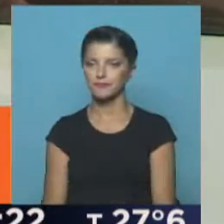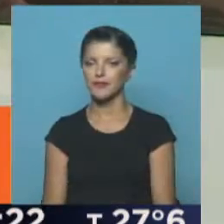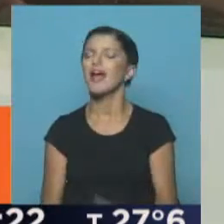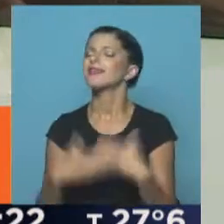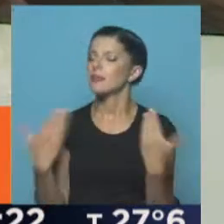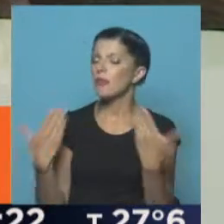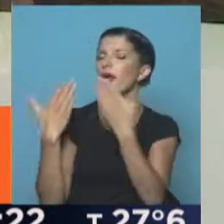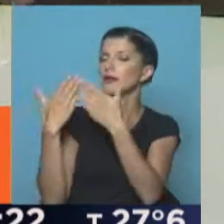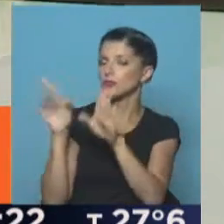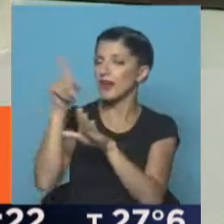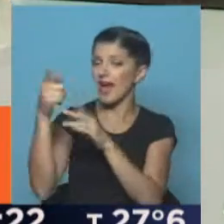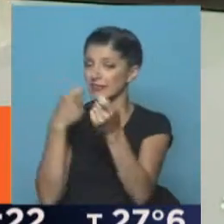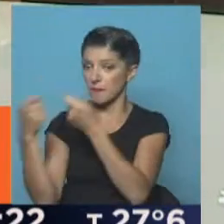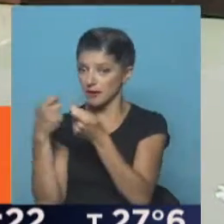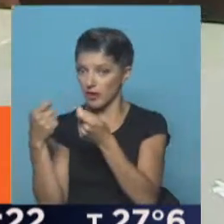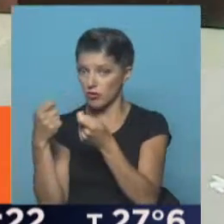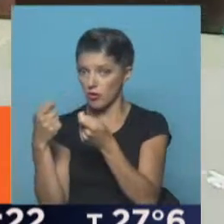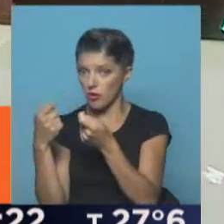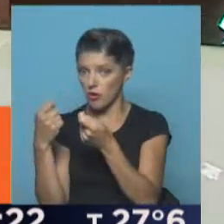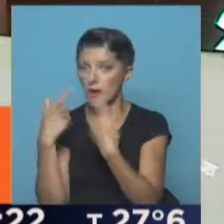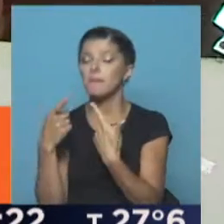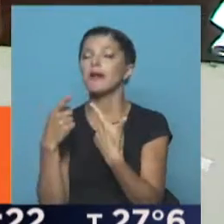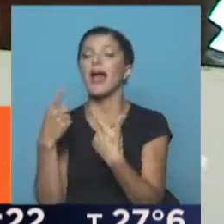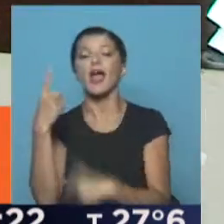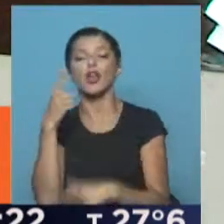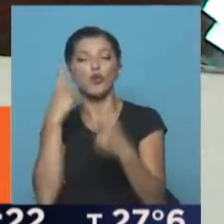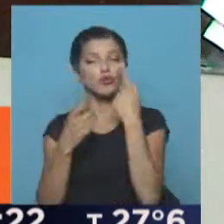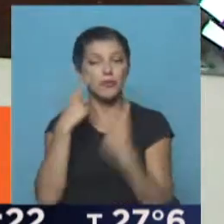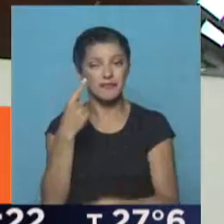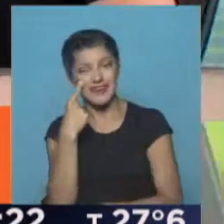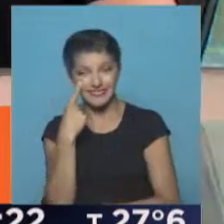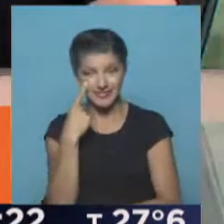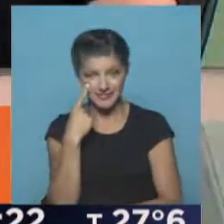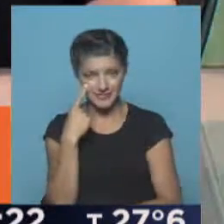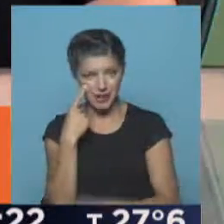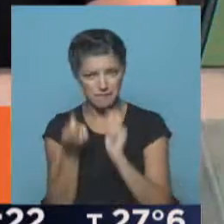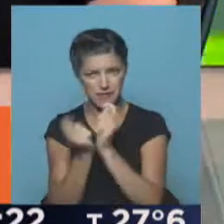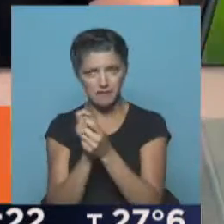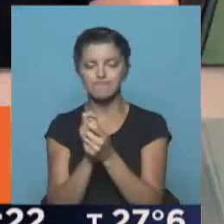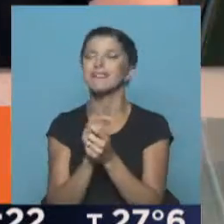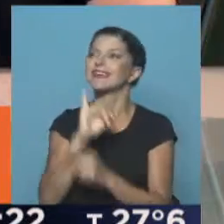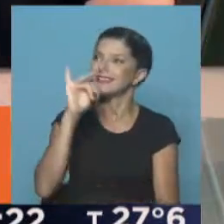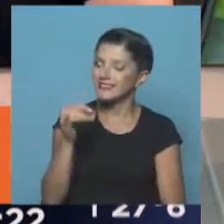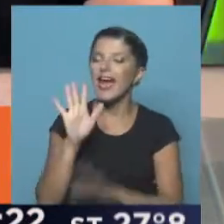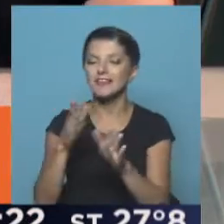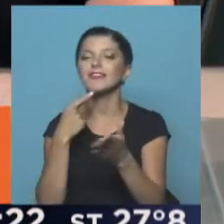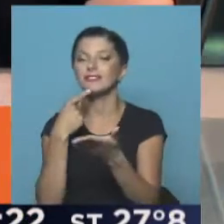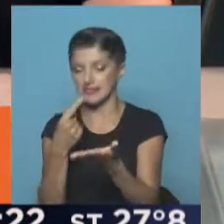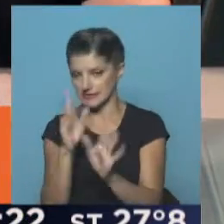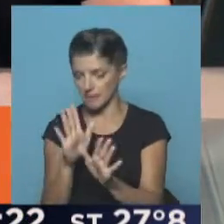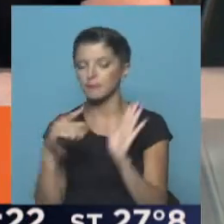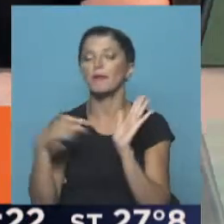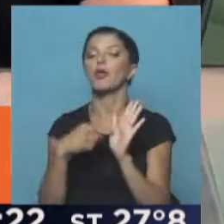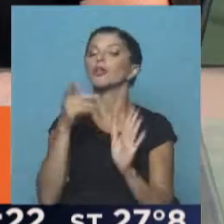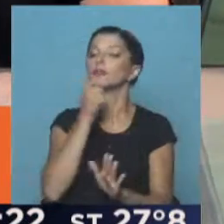un mayor control de la inmigración? Ese es el planteo. El problema son cuáles son los costos de renunciar a